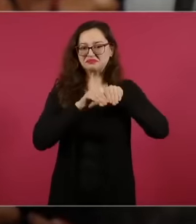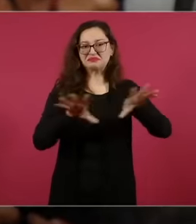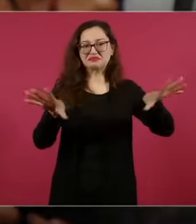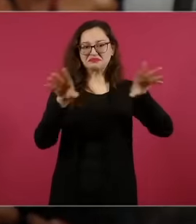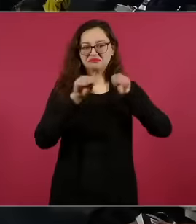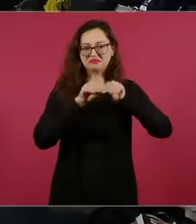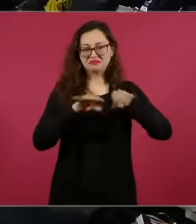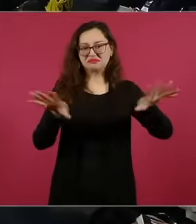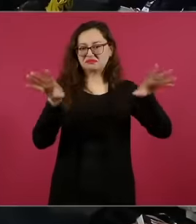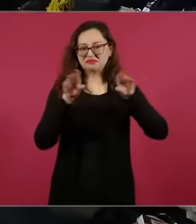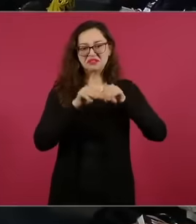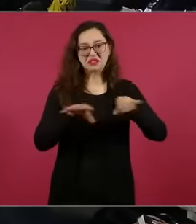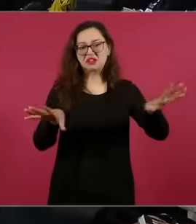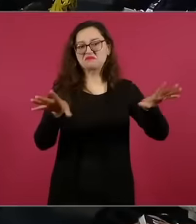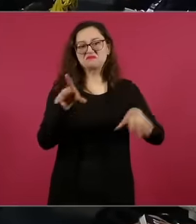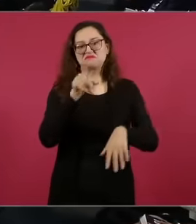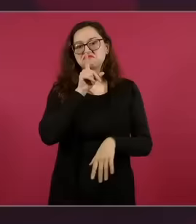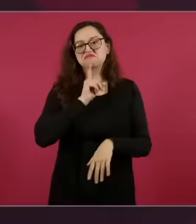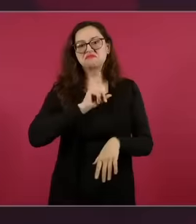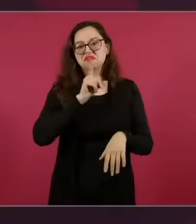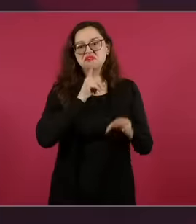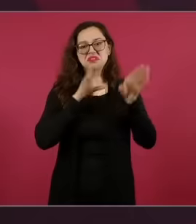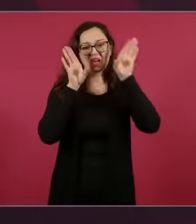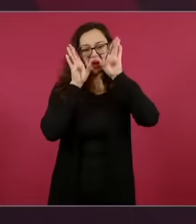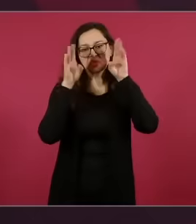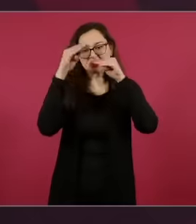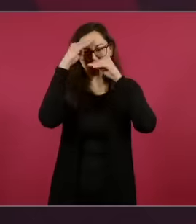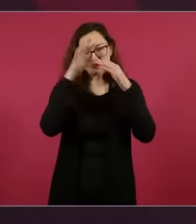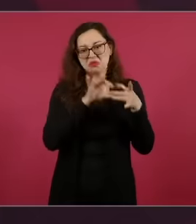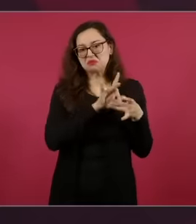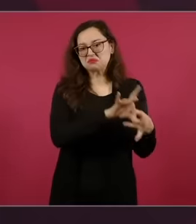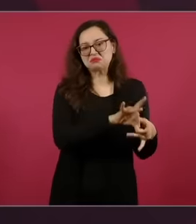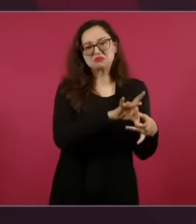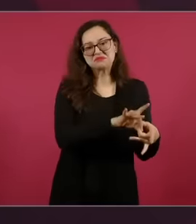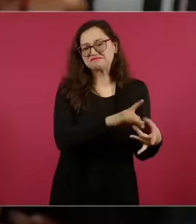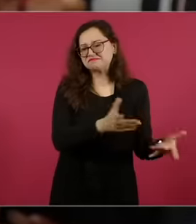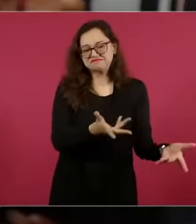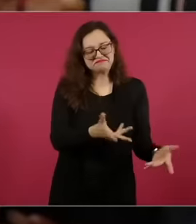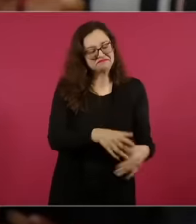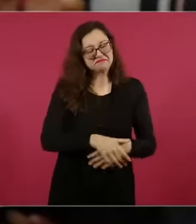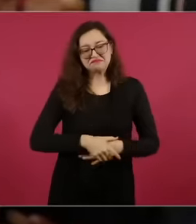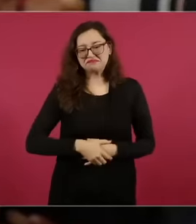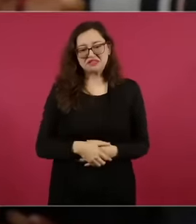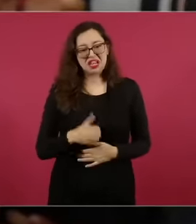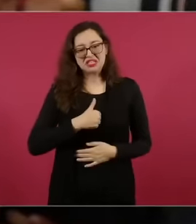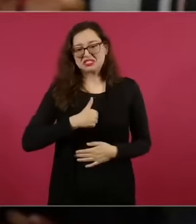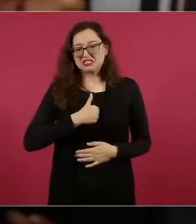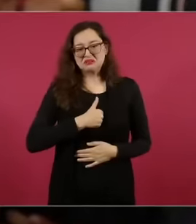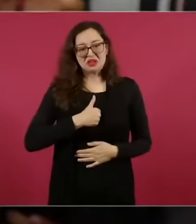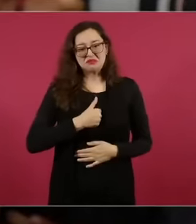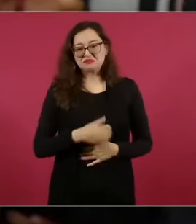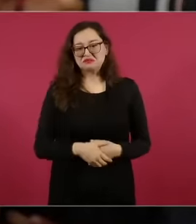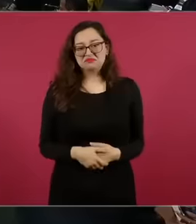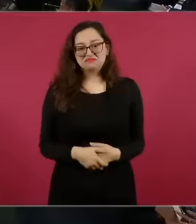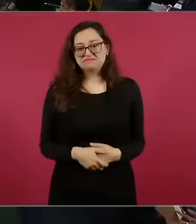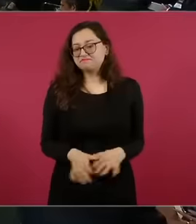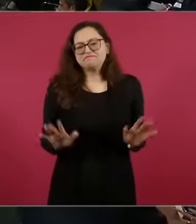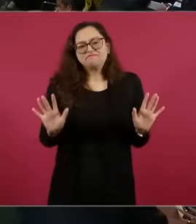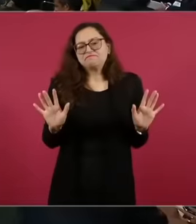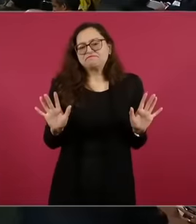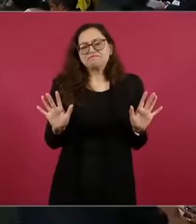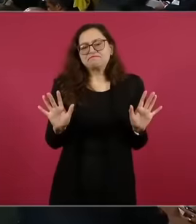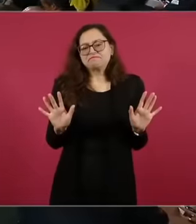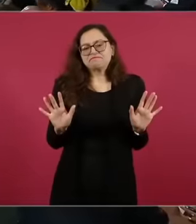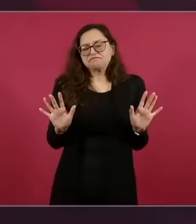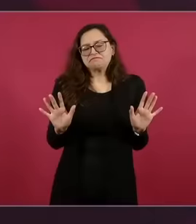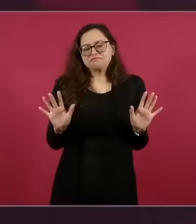entregada por completo al conservadurismo. ¿Y generando las posibilidades que haya? No, pues todos tienen